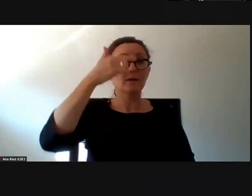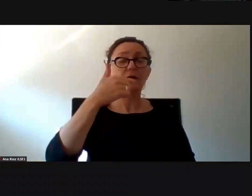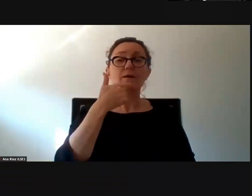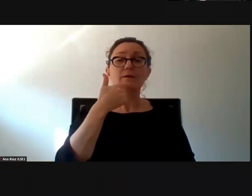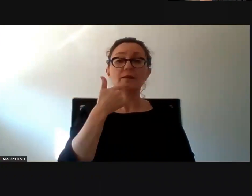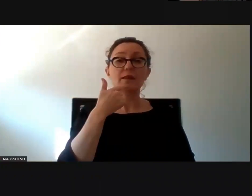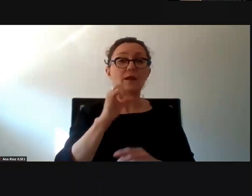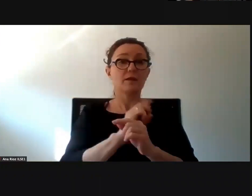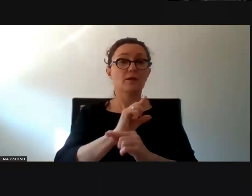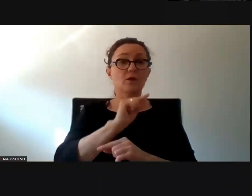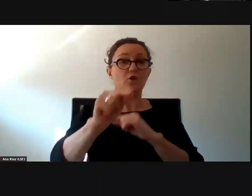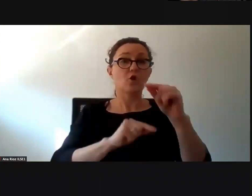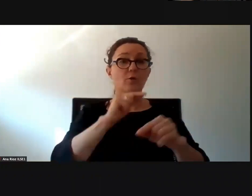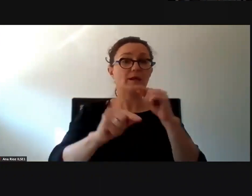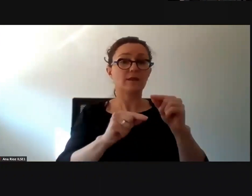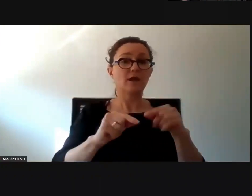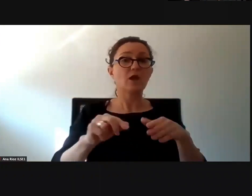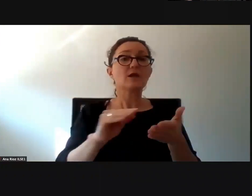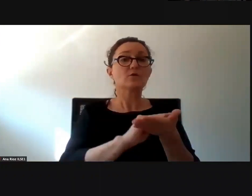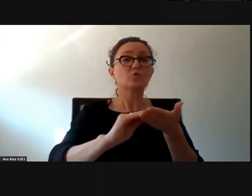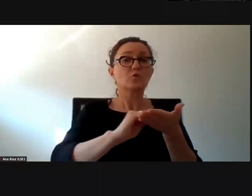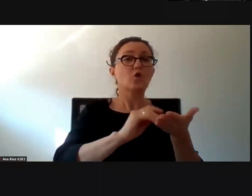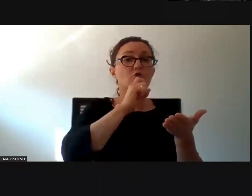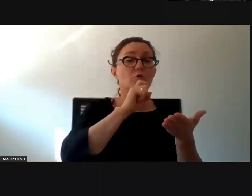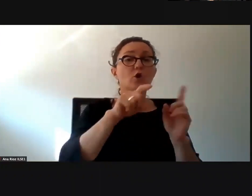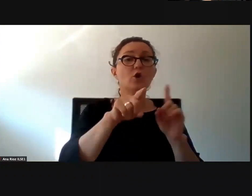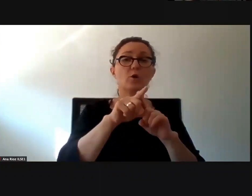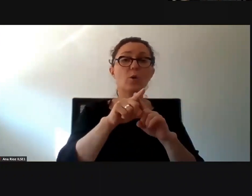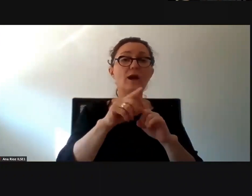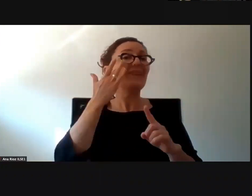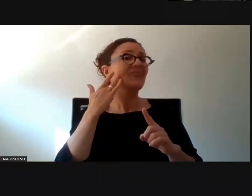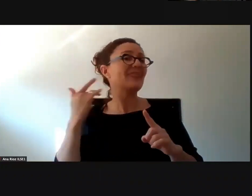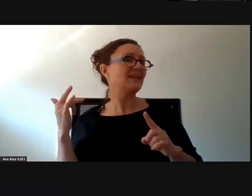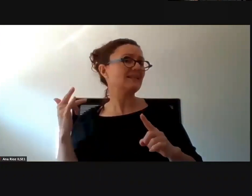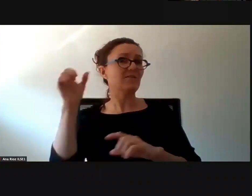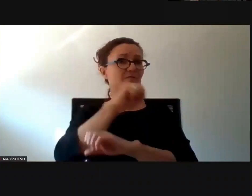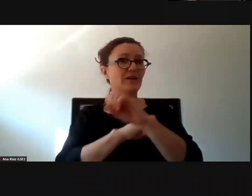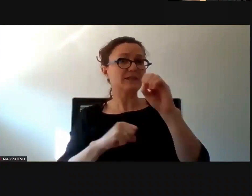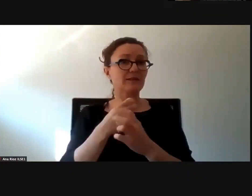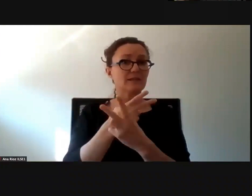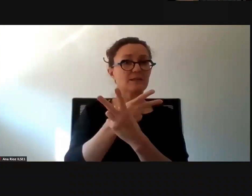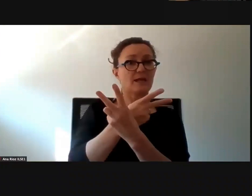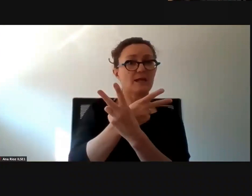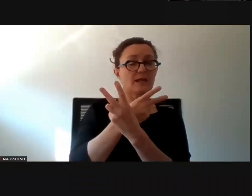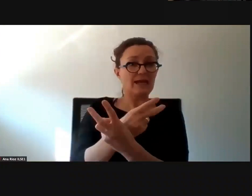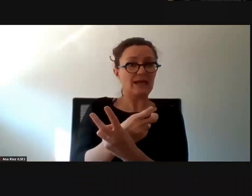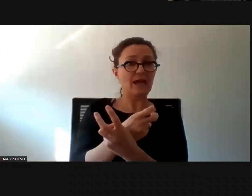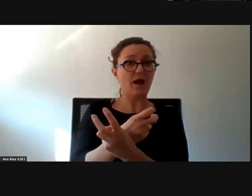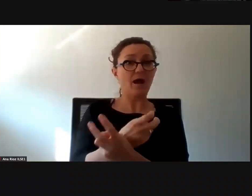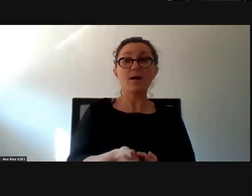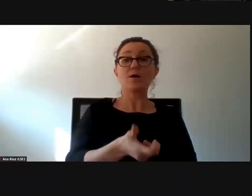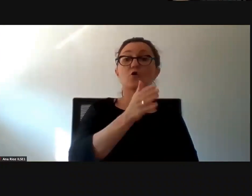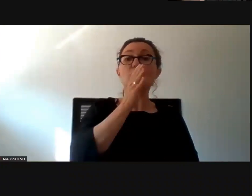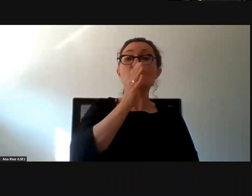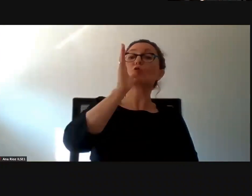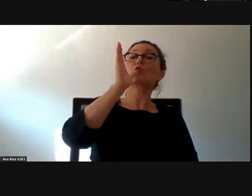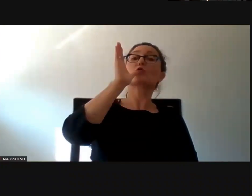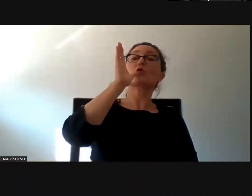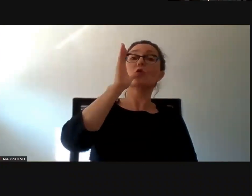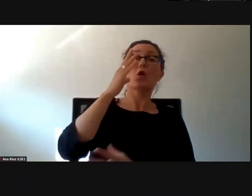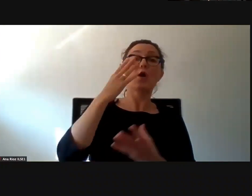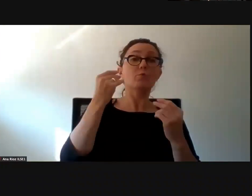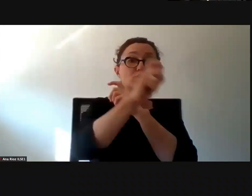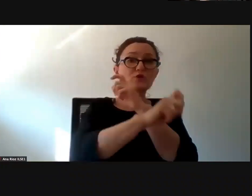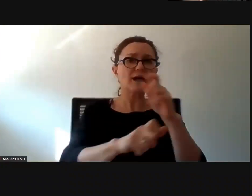se curaba bebiendo lejía y desinfectantes, hubo multitud de gente que se intoxicó en Estados